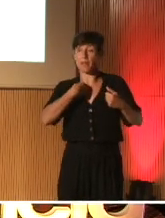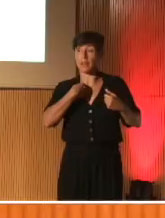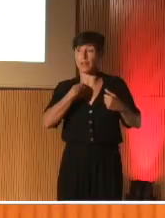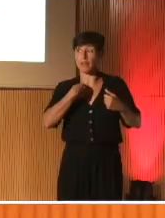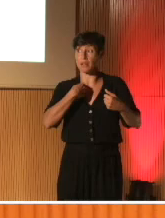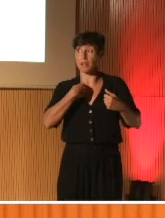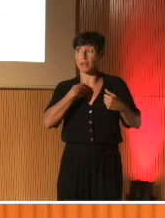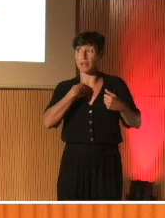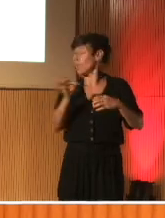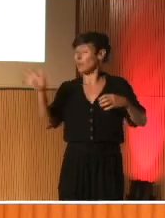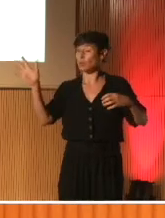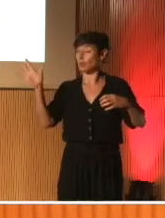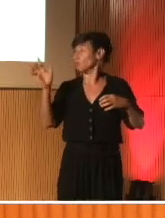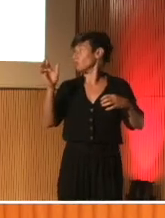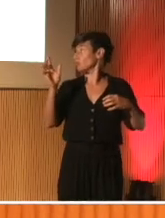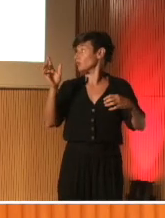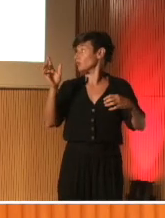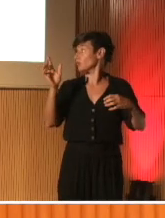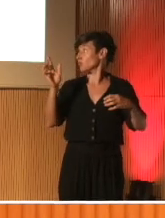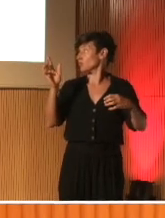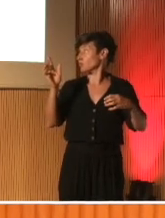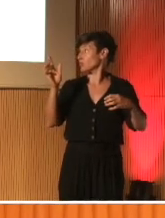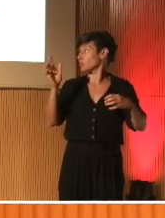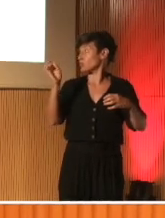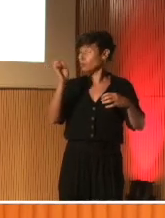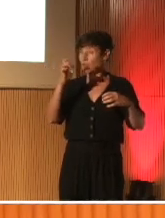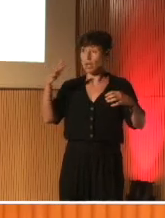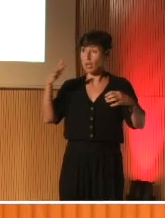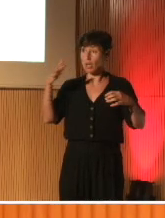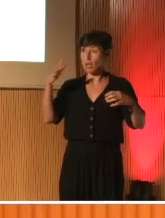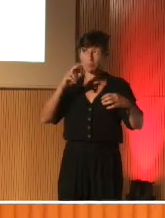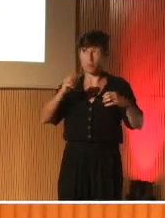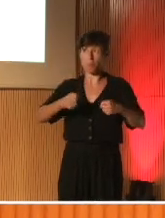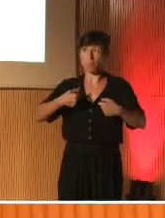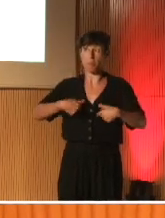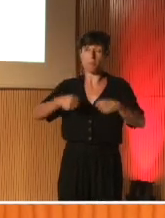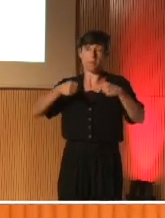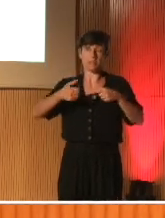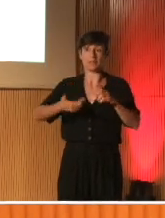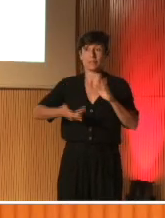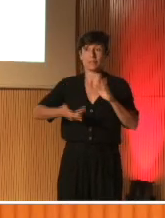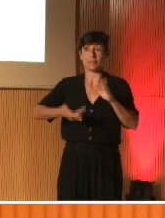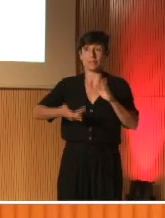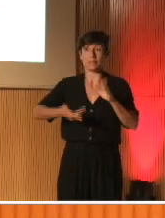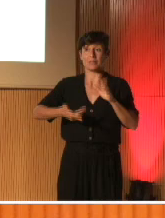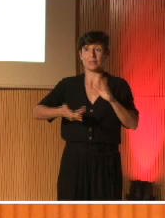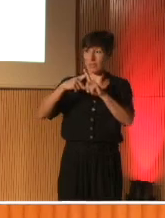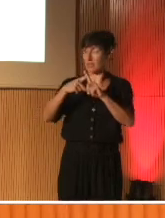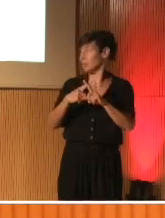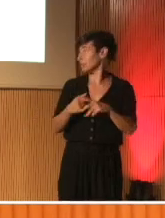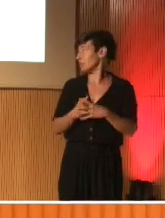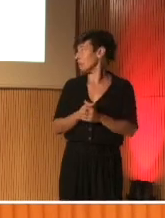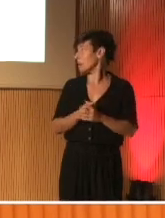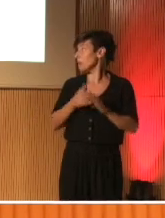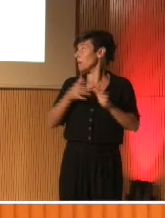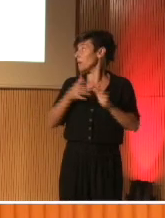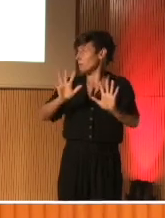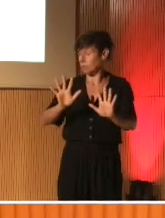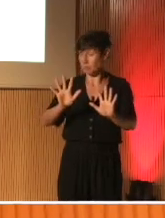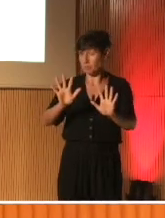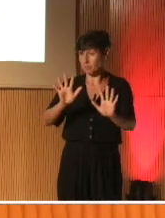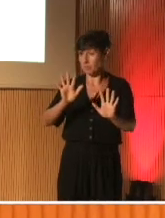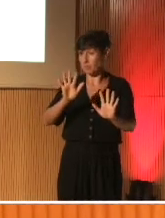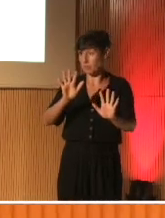fotón de mucha más energía que la luz visible o sea un rayo x pero